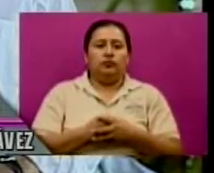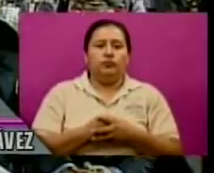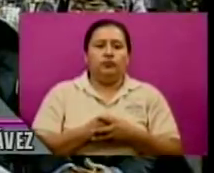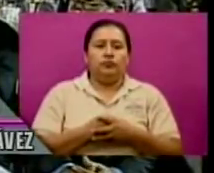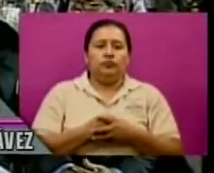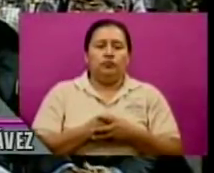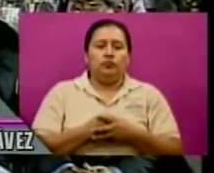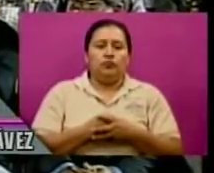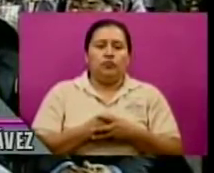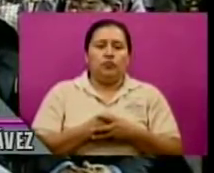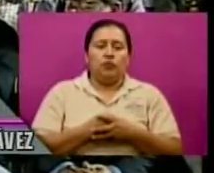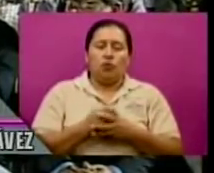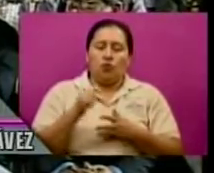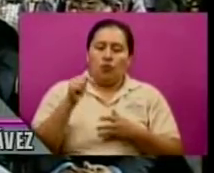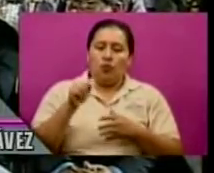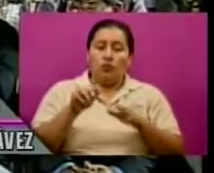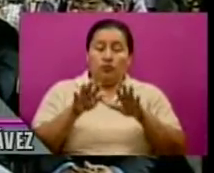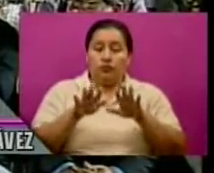Esta noche